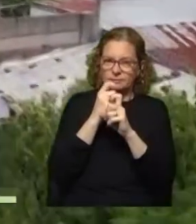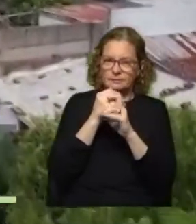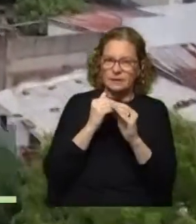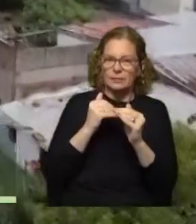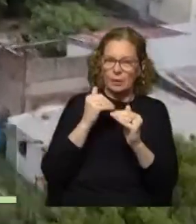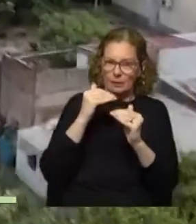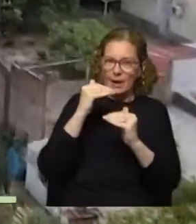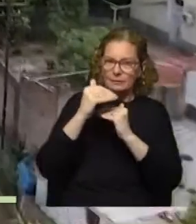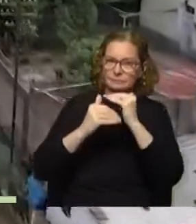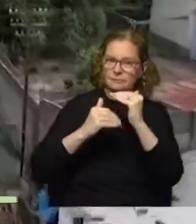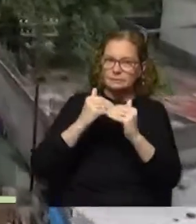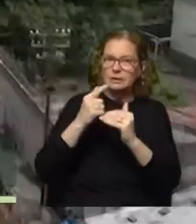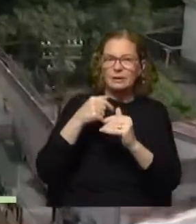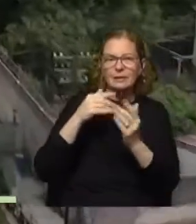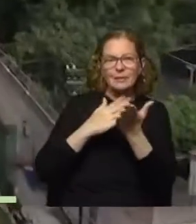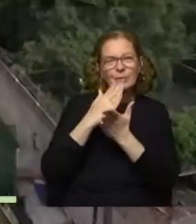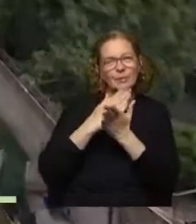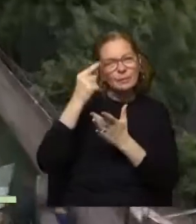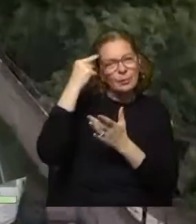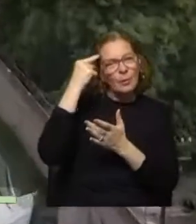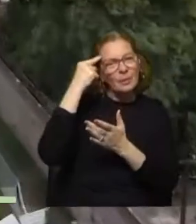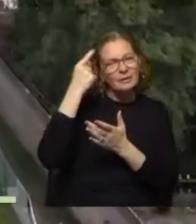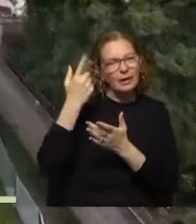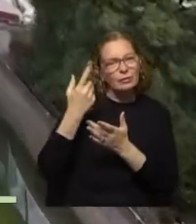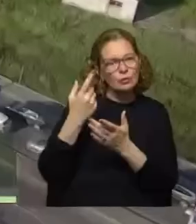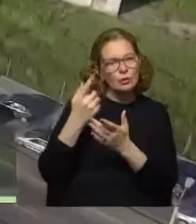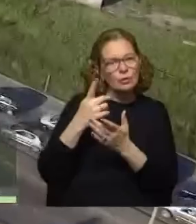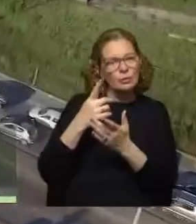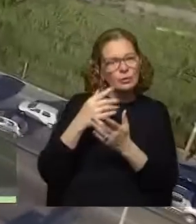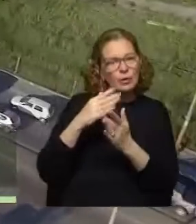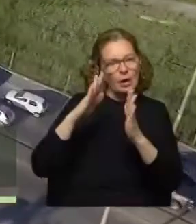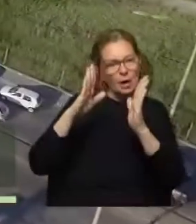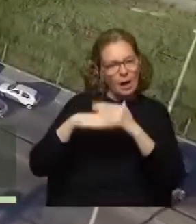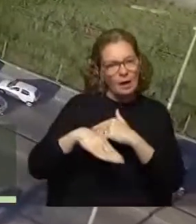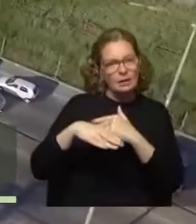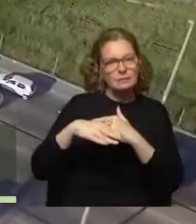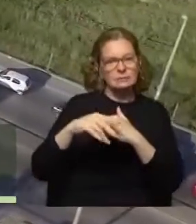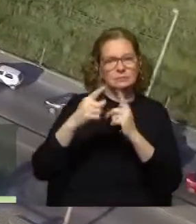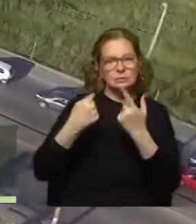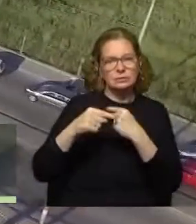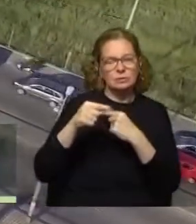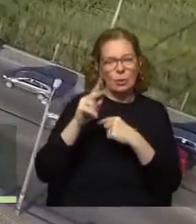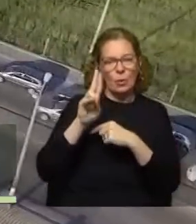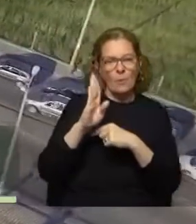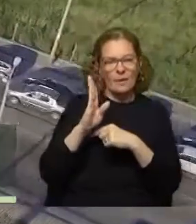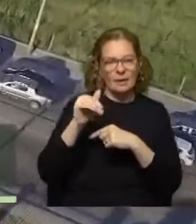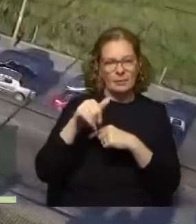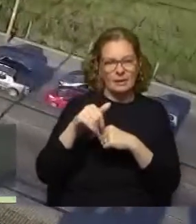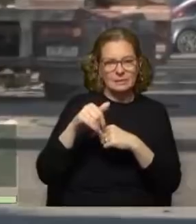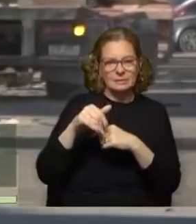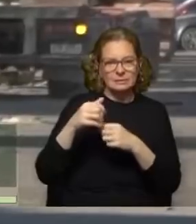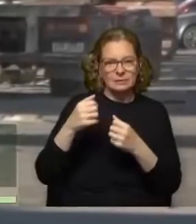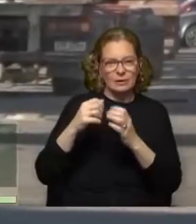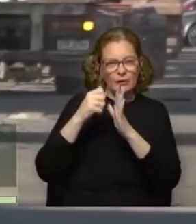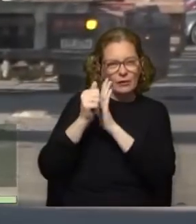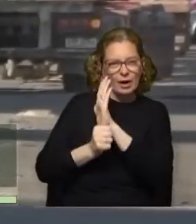se va a sentir y Bueno siempre estamos pensando en no caer en la actividad no caer en la ocupación no hoy usted central entre